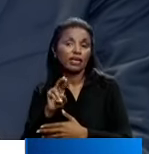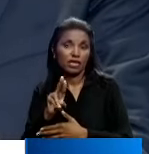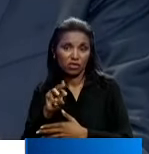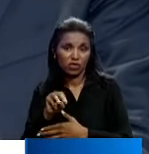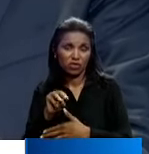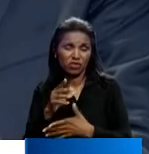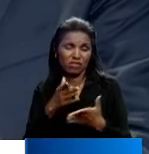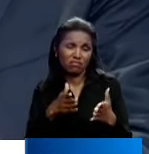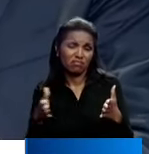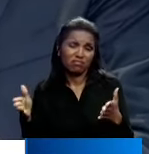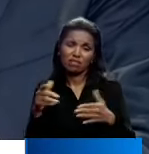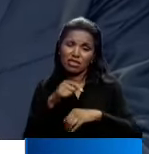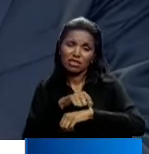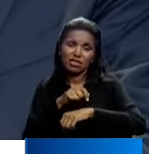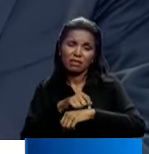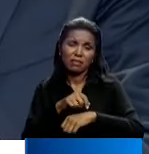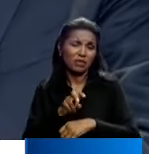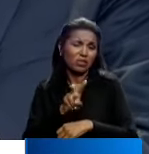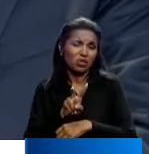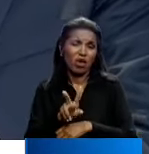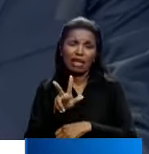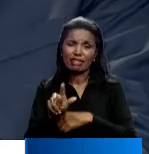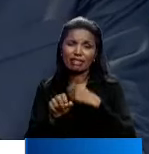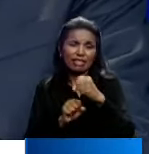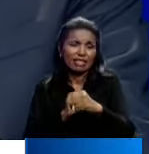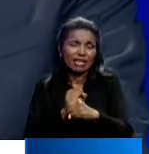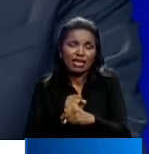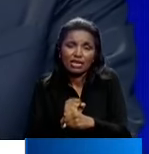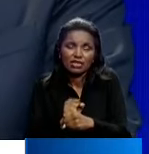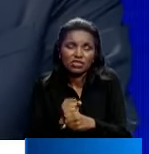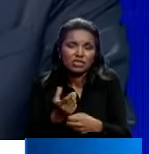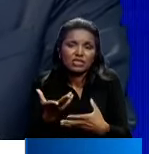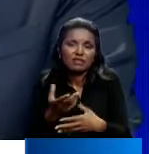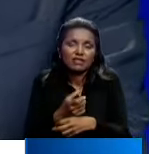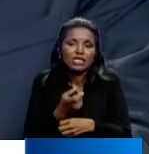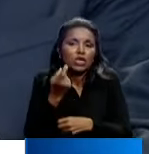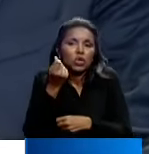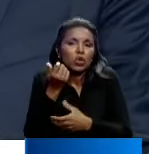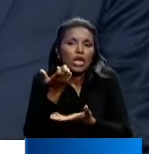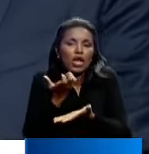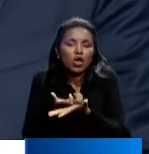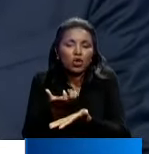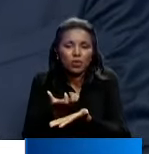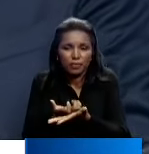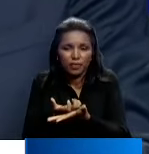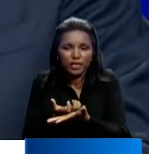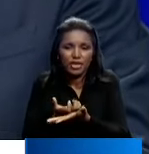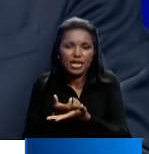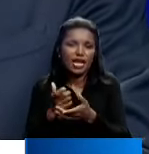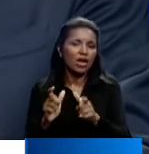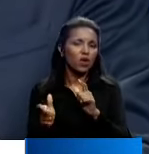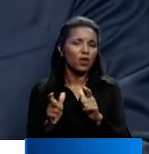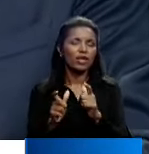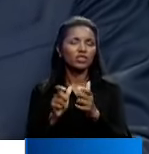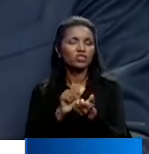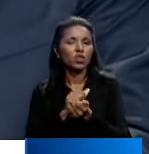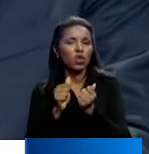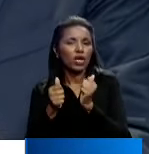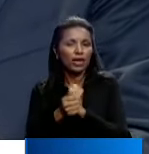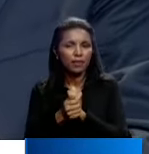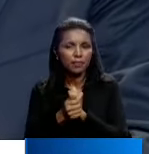llevará entre 2 y 3 años. ¿Qué vamos a hacer con la economía? ¿cuáles son las reformas constitucionales que